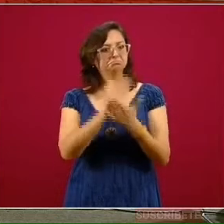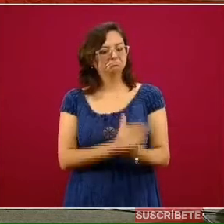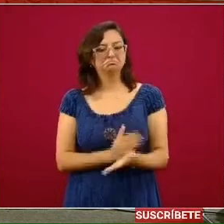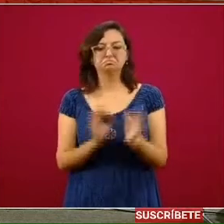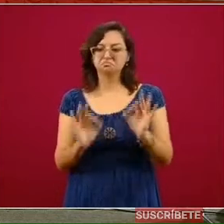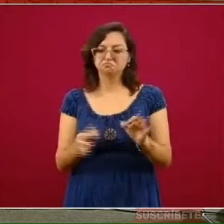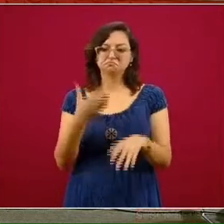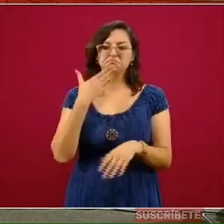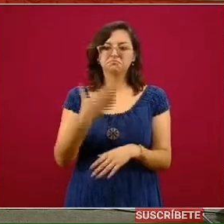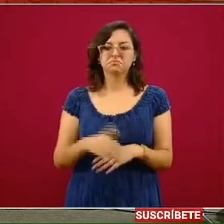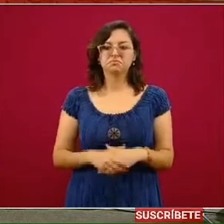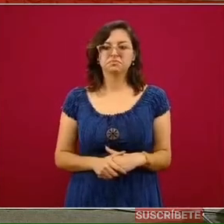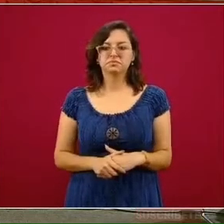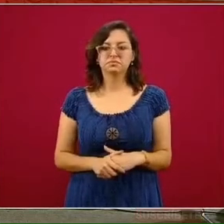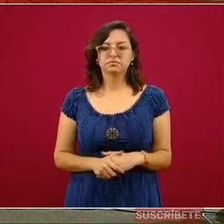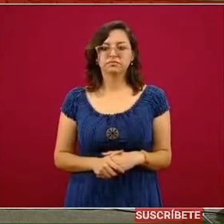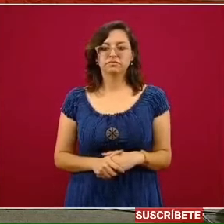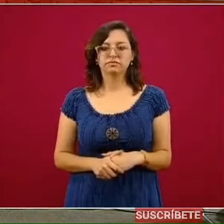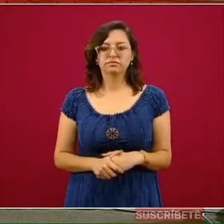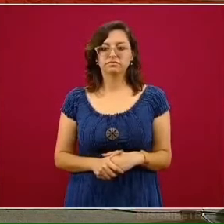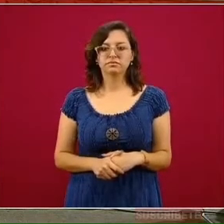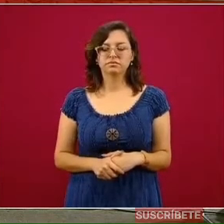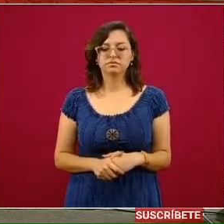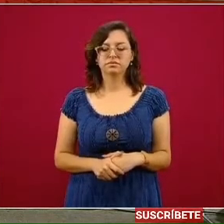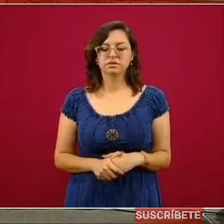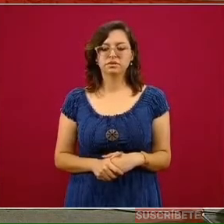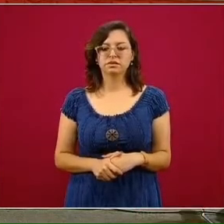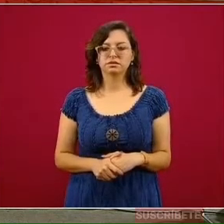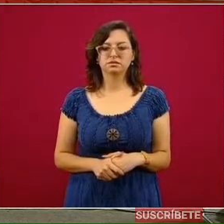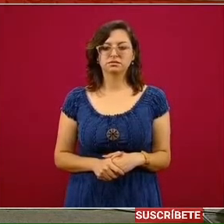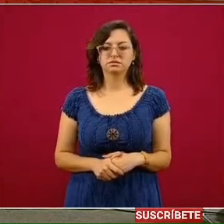de la transmisión. La siguiente, por favor.